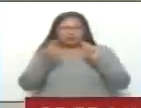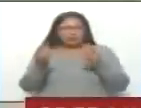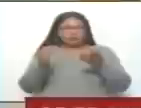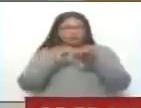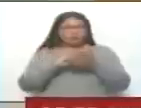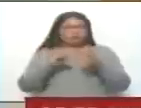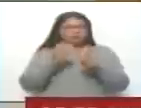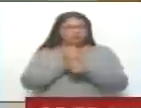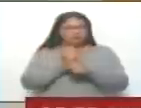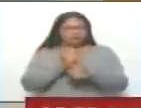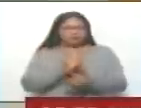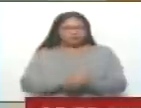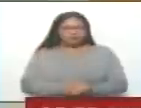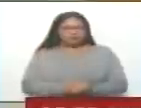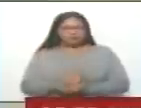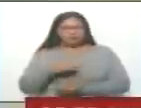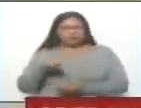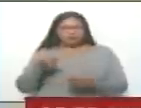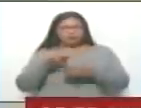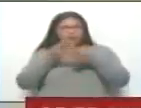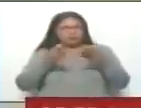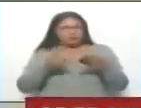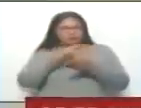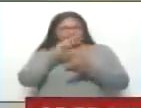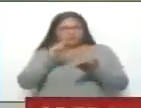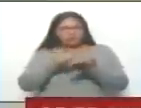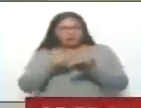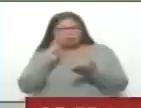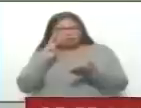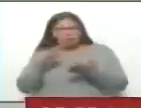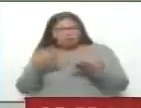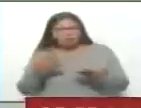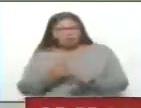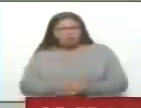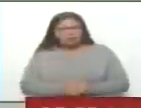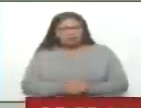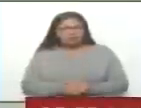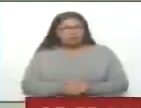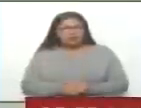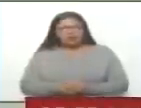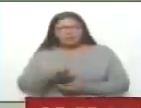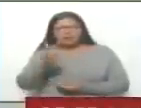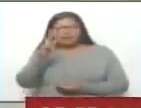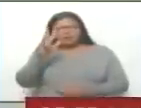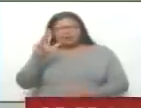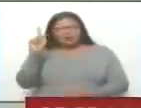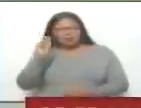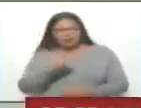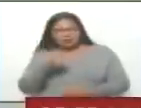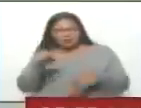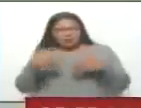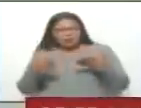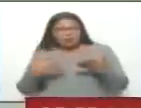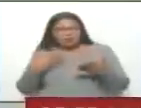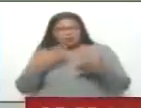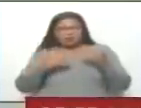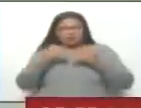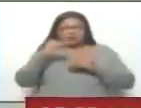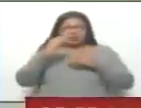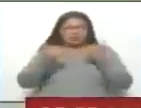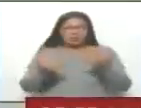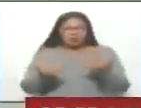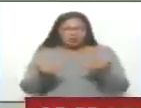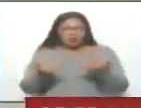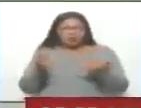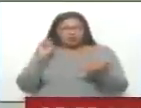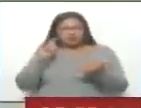retomado con el gobierno nacional para ver en el primer trimestre cuál puede ser el aumento salarial.